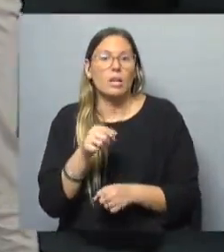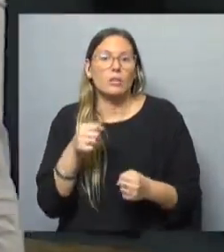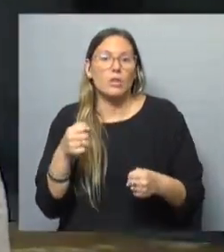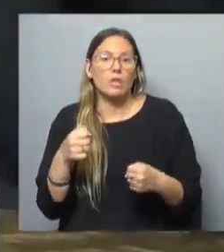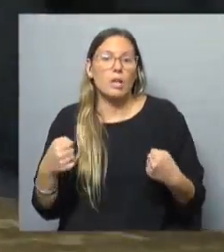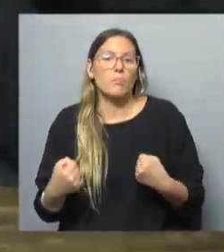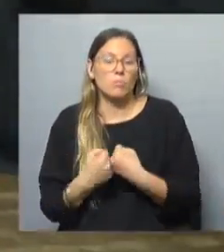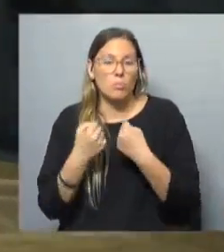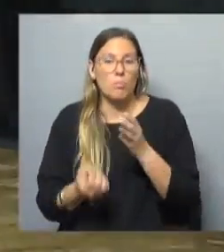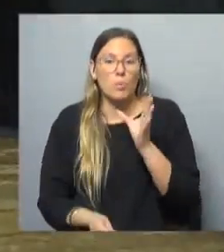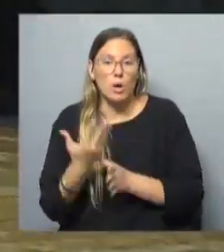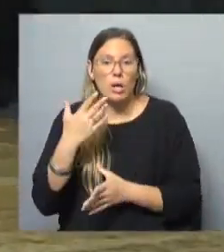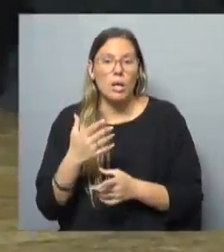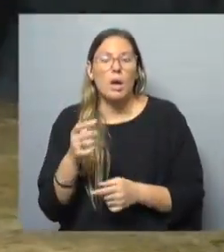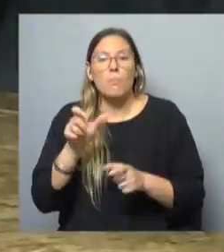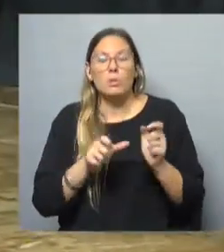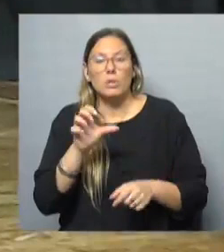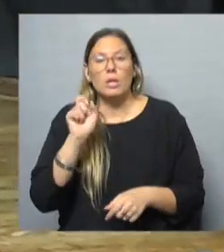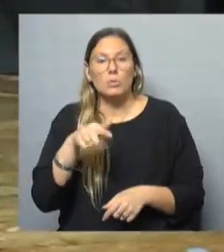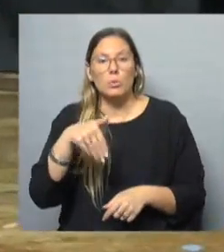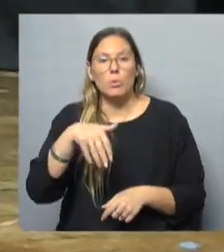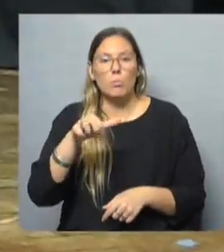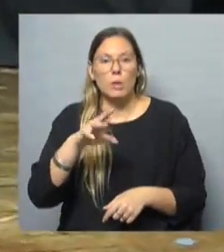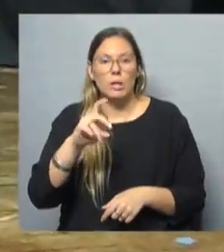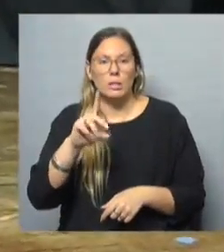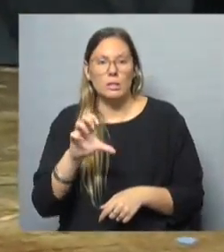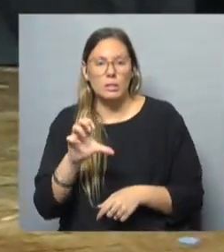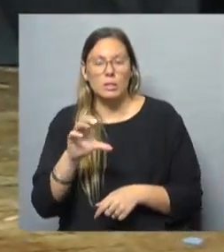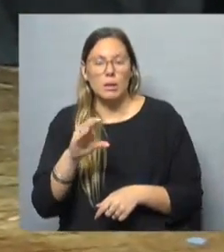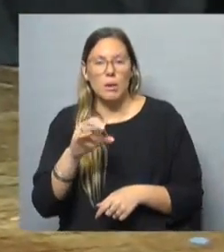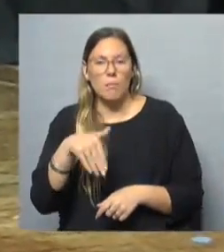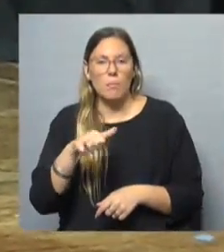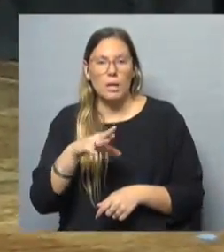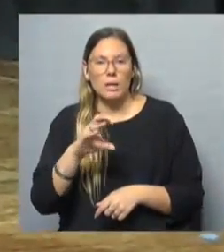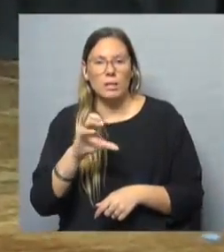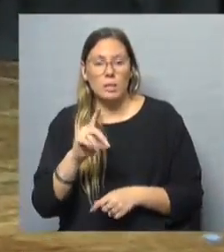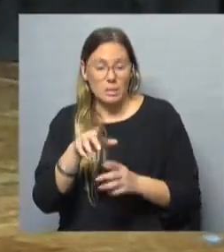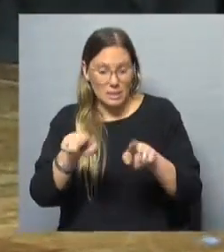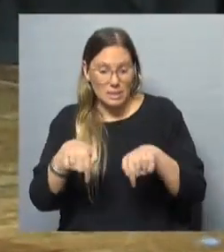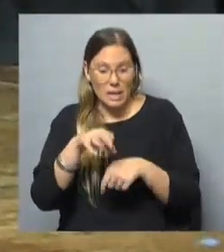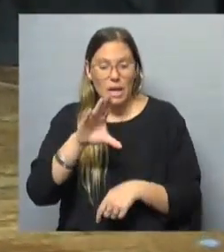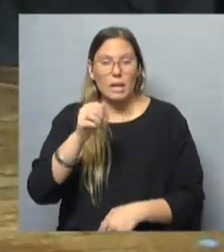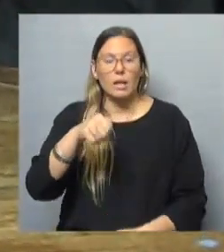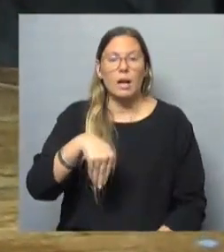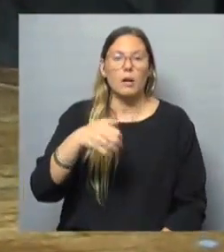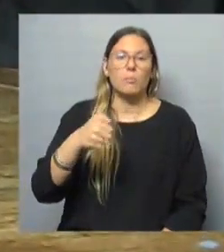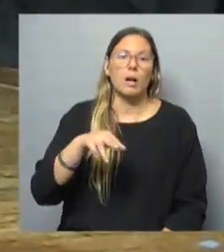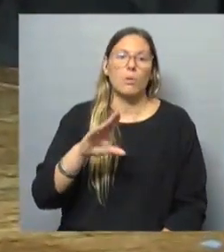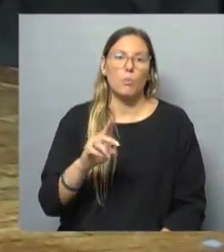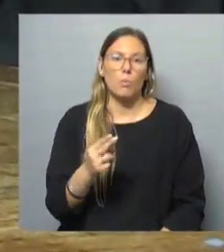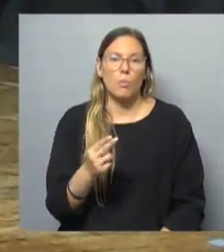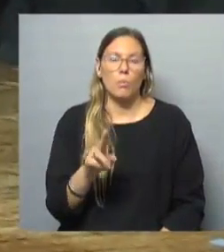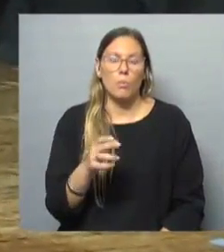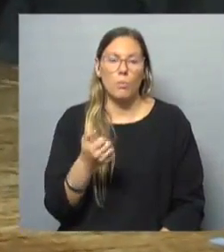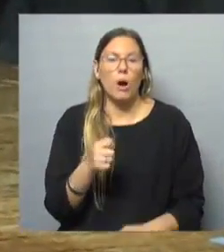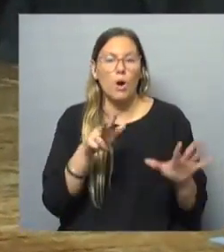moderna, que son los chicos de A Su Merced Impro Show. Les repetimos, se van a estar presentando aquí en la sala Camacuá el día 8 de septiembre,